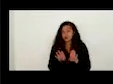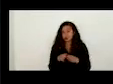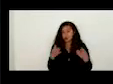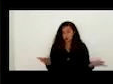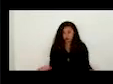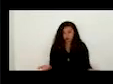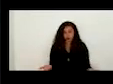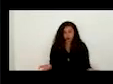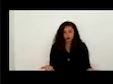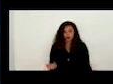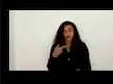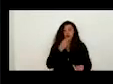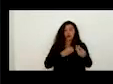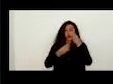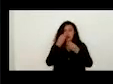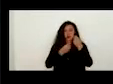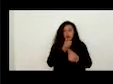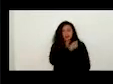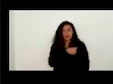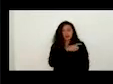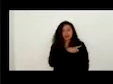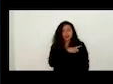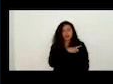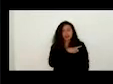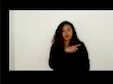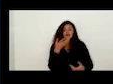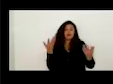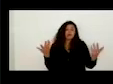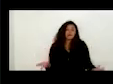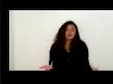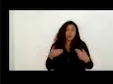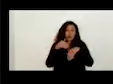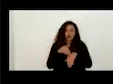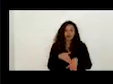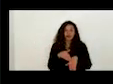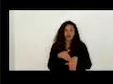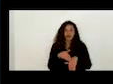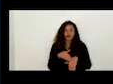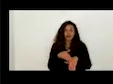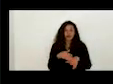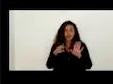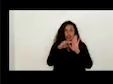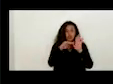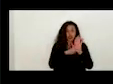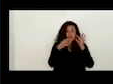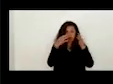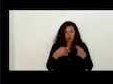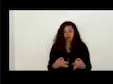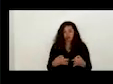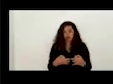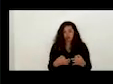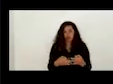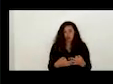cuestiones de una alimentación saludable pues están regidas en algunas normas oficiales de